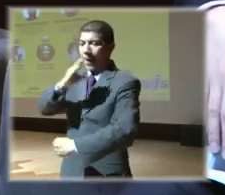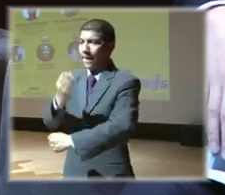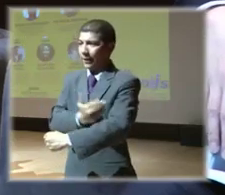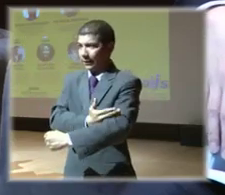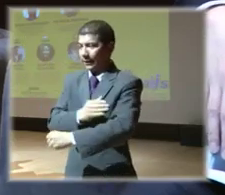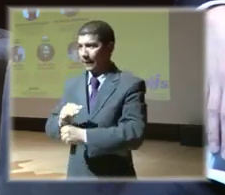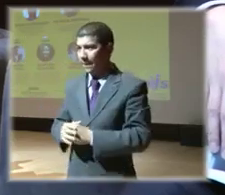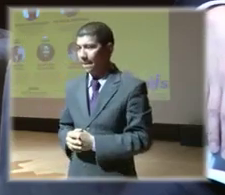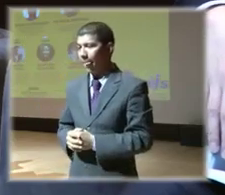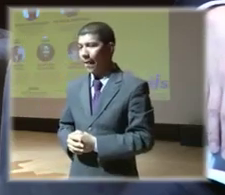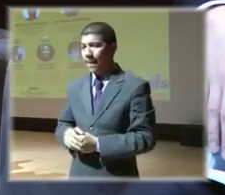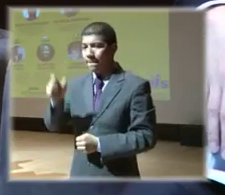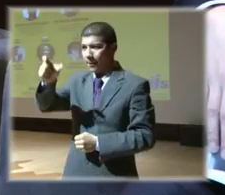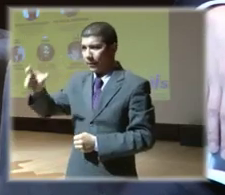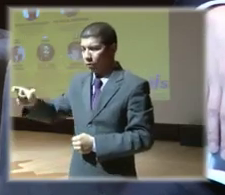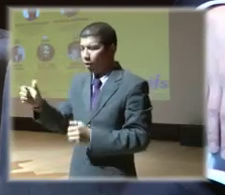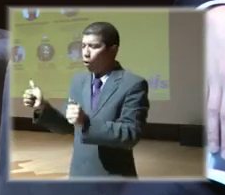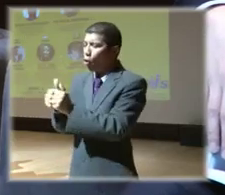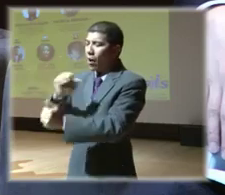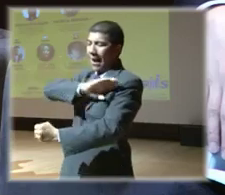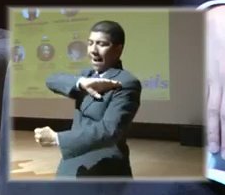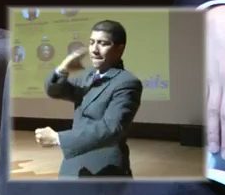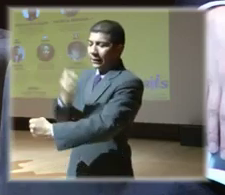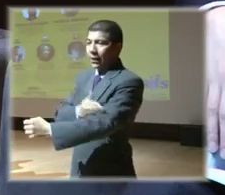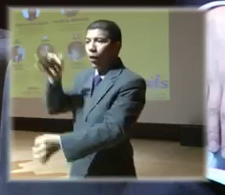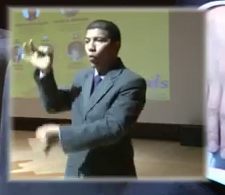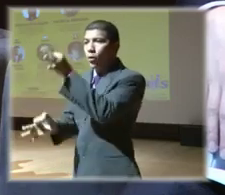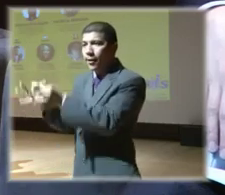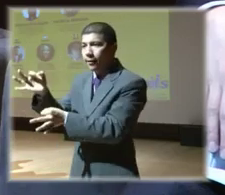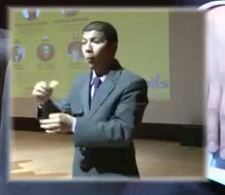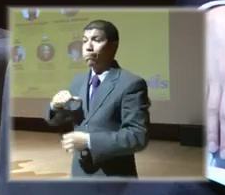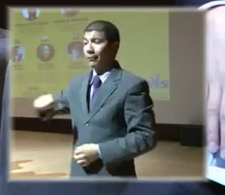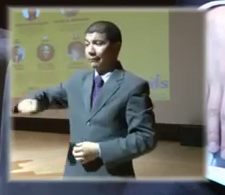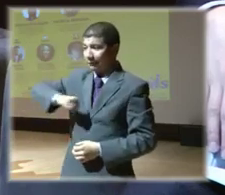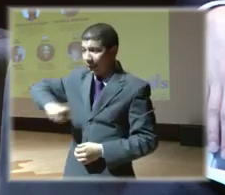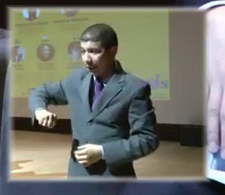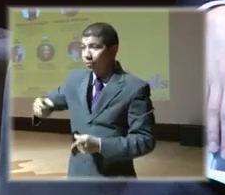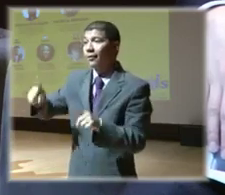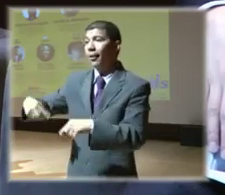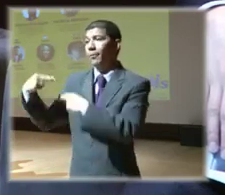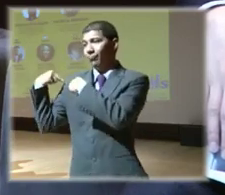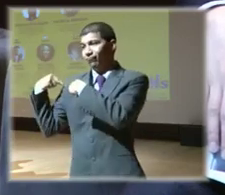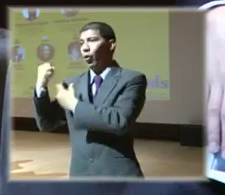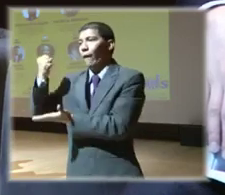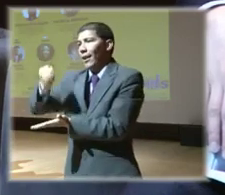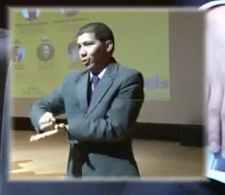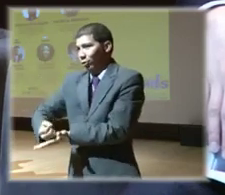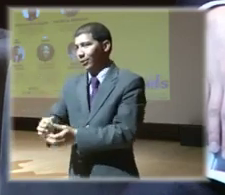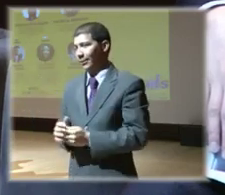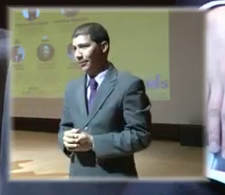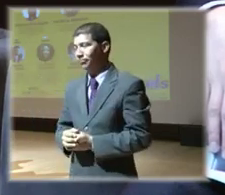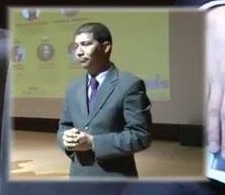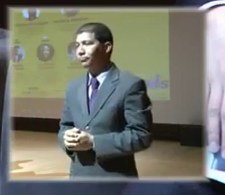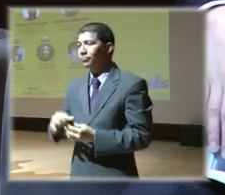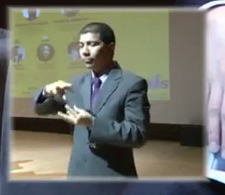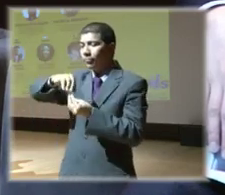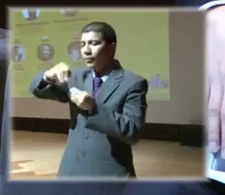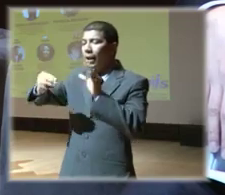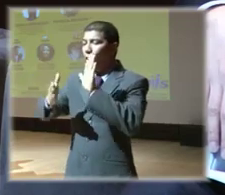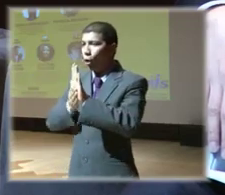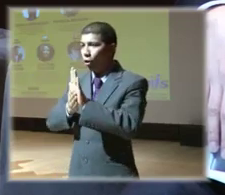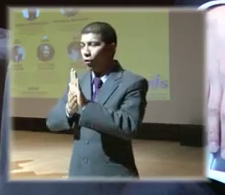la capacidad jurídica como la aptitud de tener derechos y ejercer obligaciones. De hecho, el Código Civil colombiano la define como